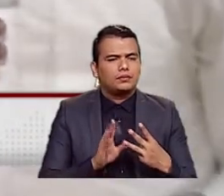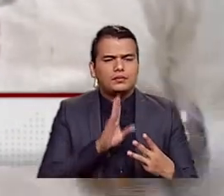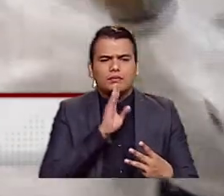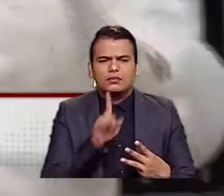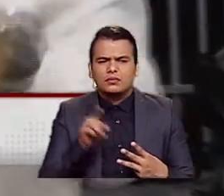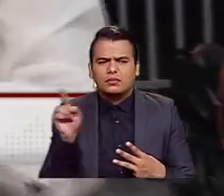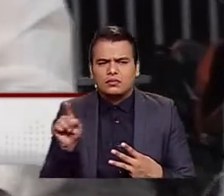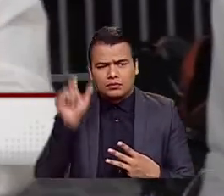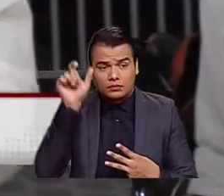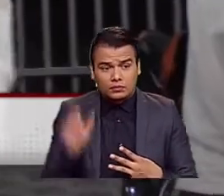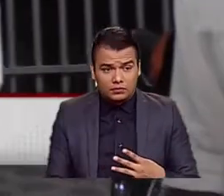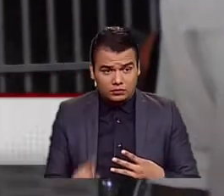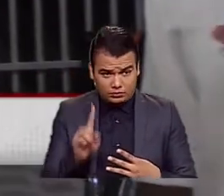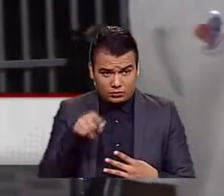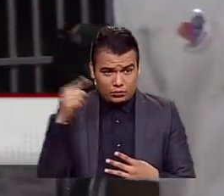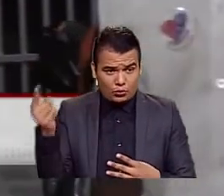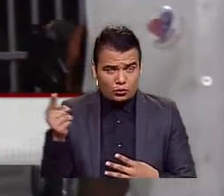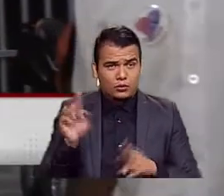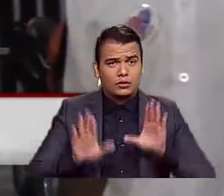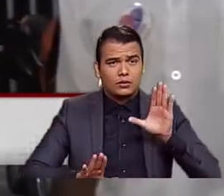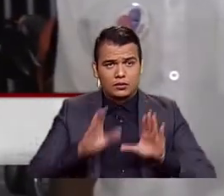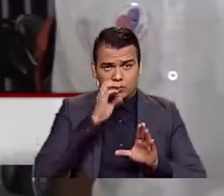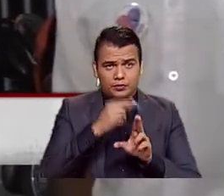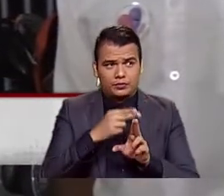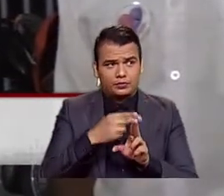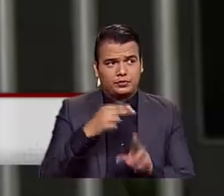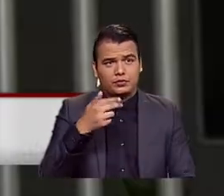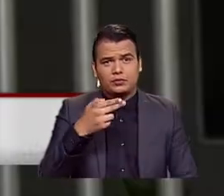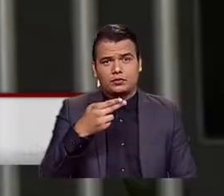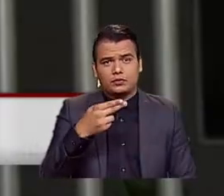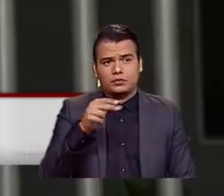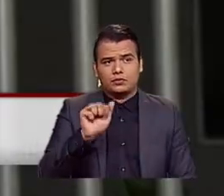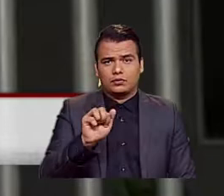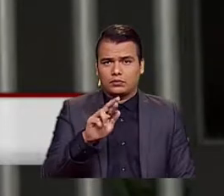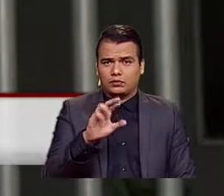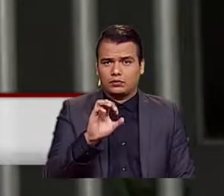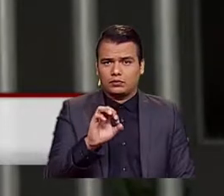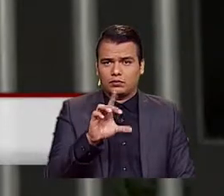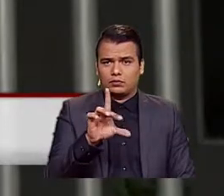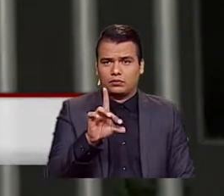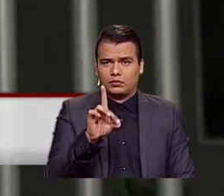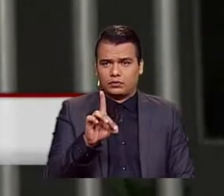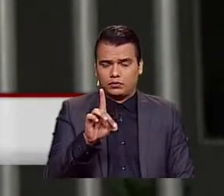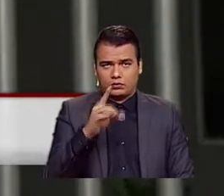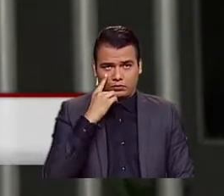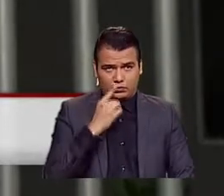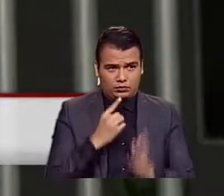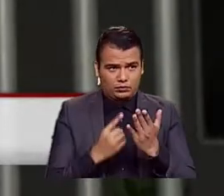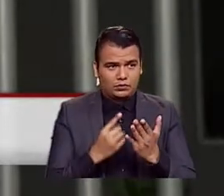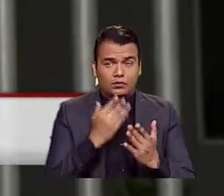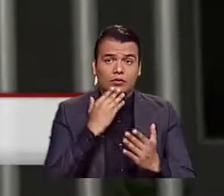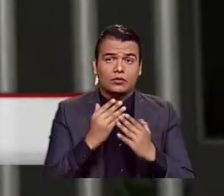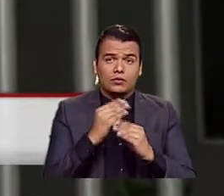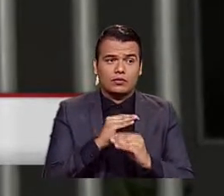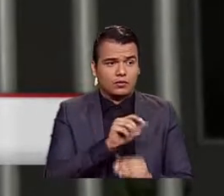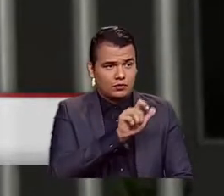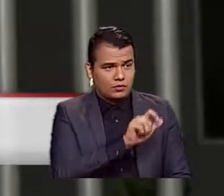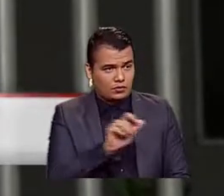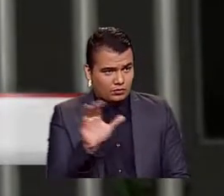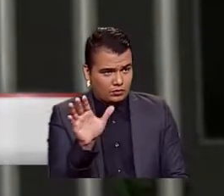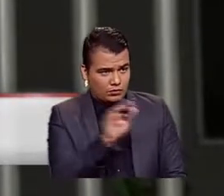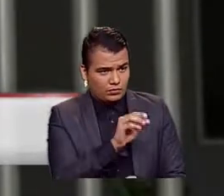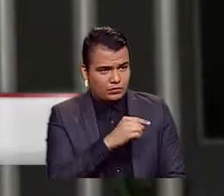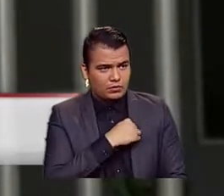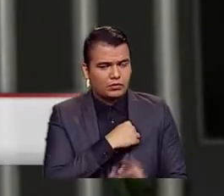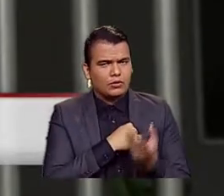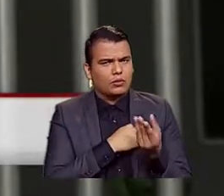costado está otro candidato, Harold Mosquera, también. Muy buenas noches. Buenas noches, Cristian, a ti y a todos los televidentes de Telepacífico.